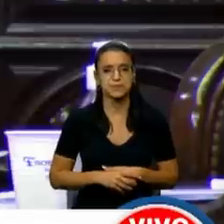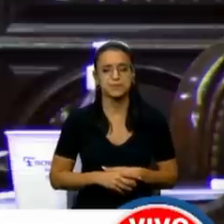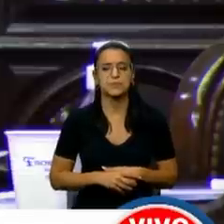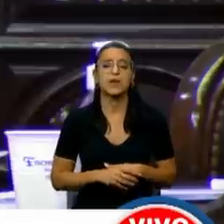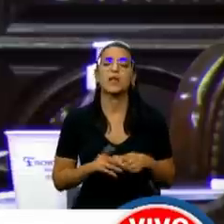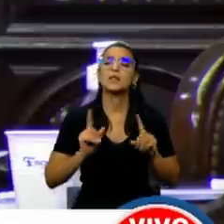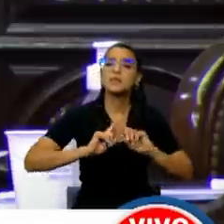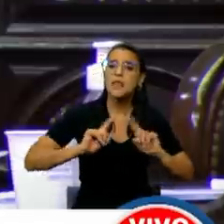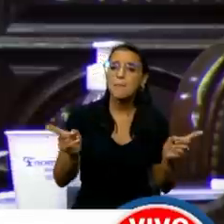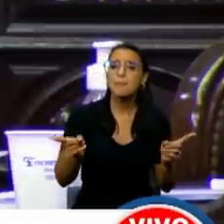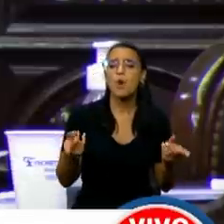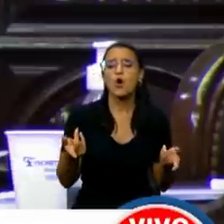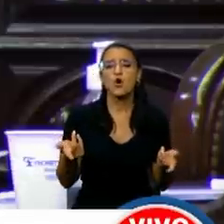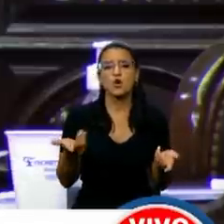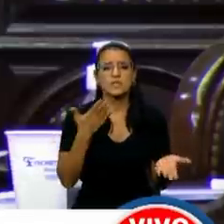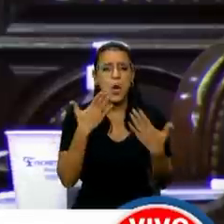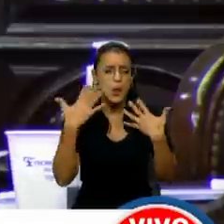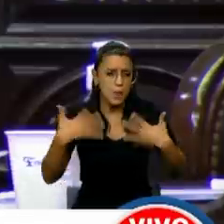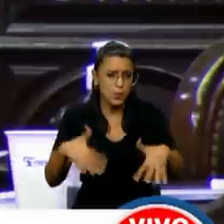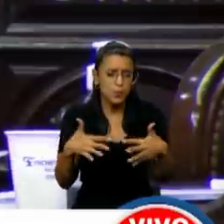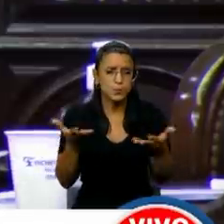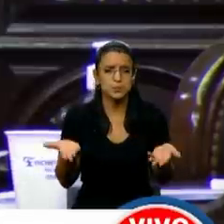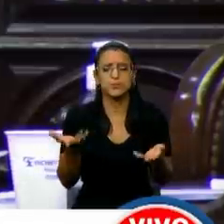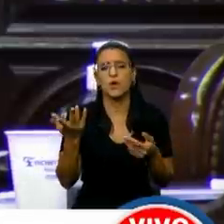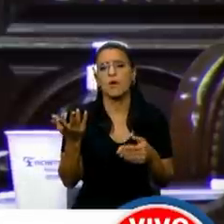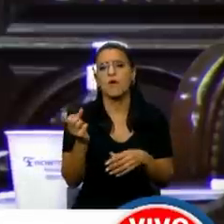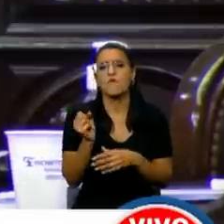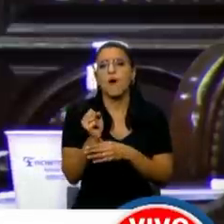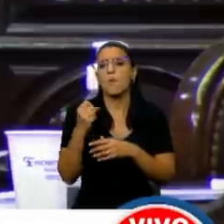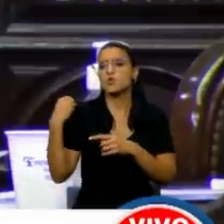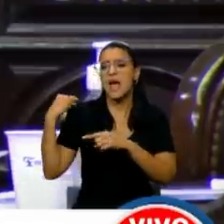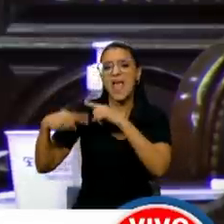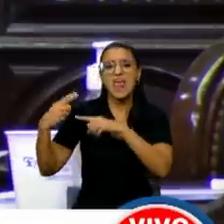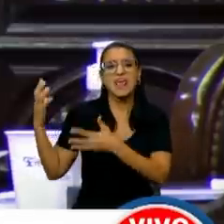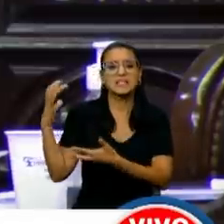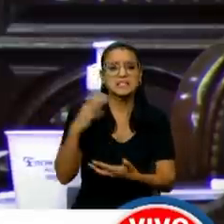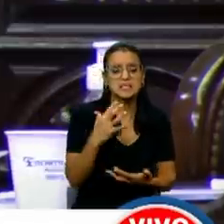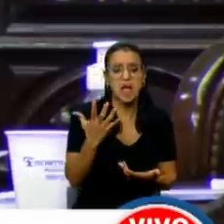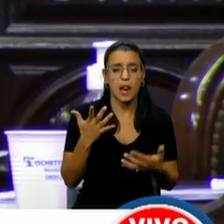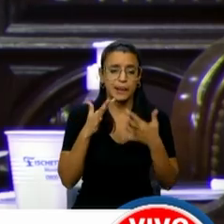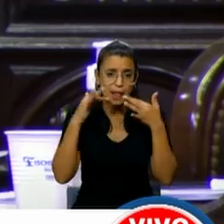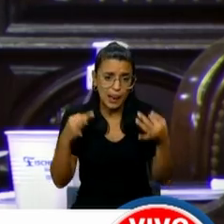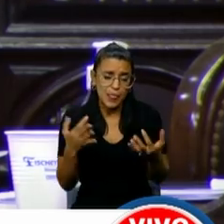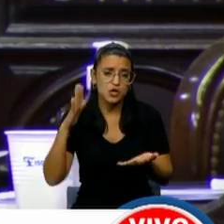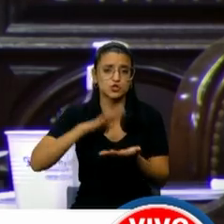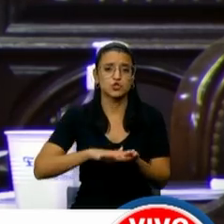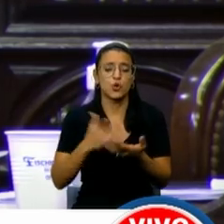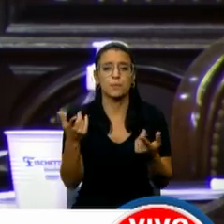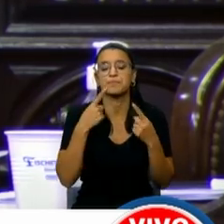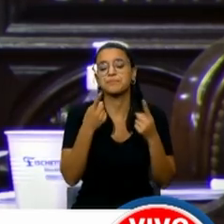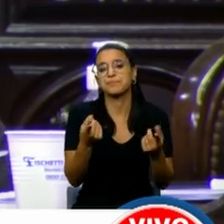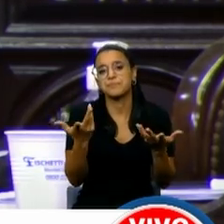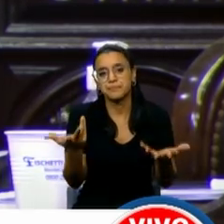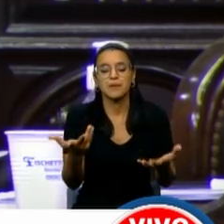tampoco se ha dicho mucho esta famosa herencia y la realidad en términos objetivos podemos